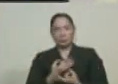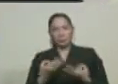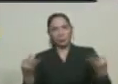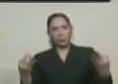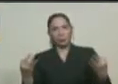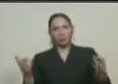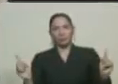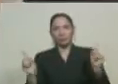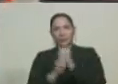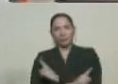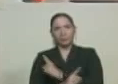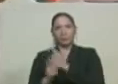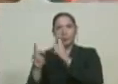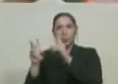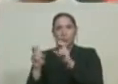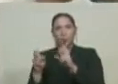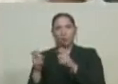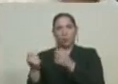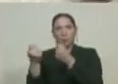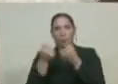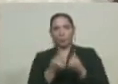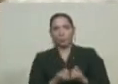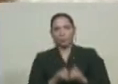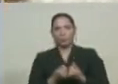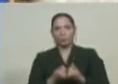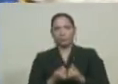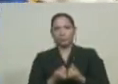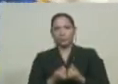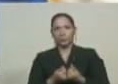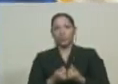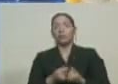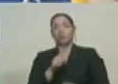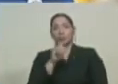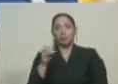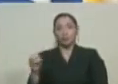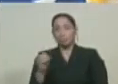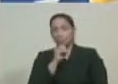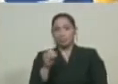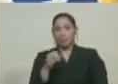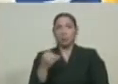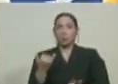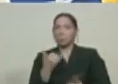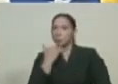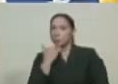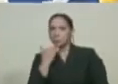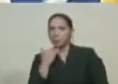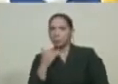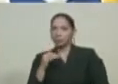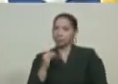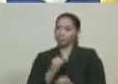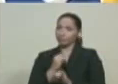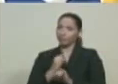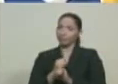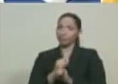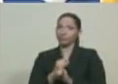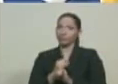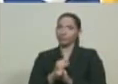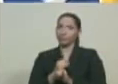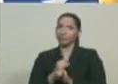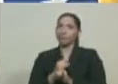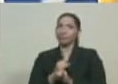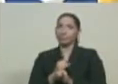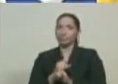reconversión monetaria. El 92% de la plataforma electrónica se encuentra en estos momentos activa. Comenzó precisamente este